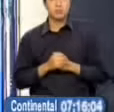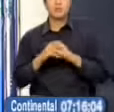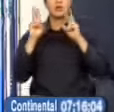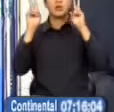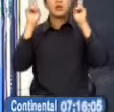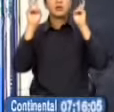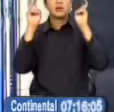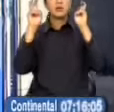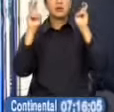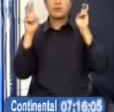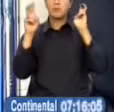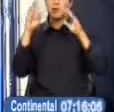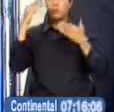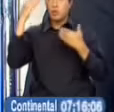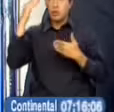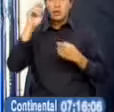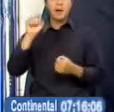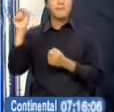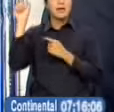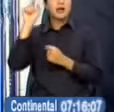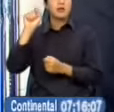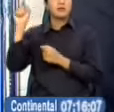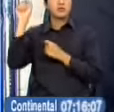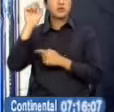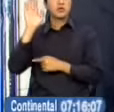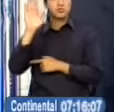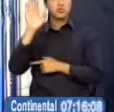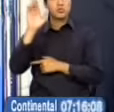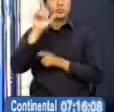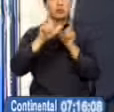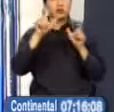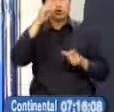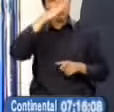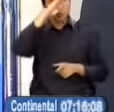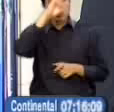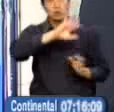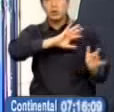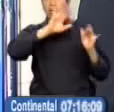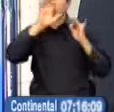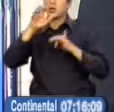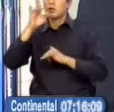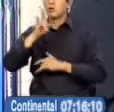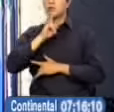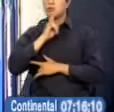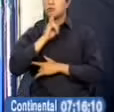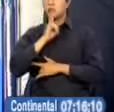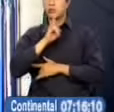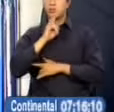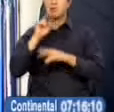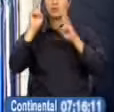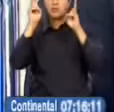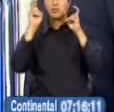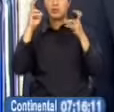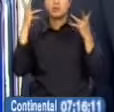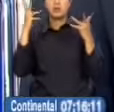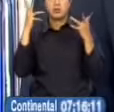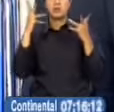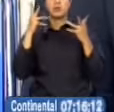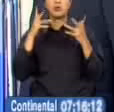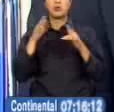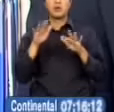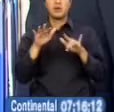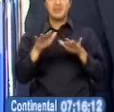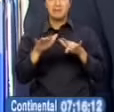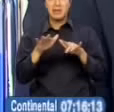estado de la política migratoria de los ciudadanos cubanos hacia puntos fronterizos lo que se llama el tema de la política de pies